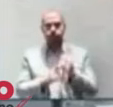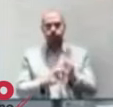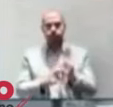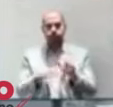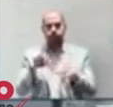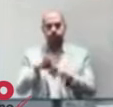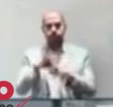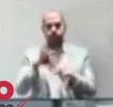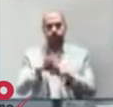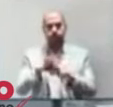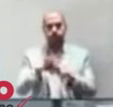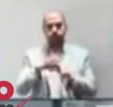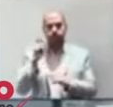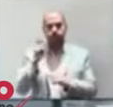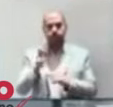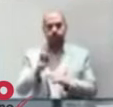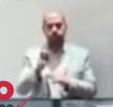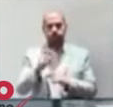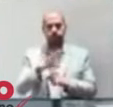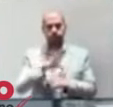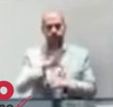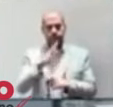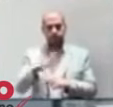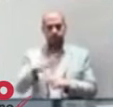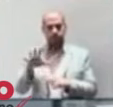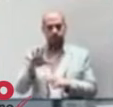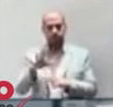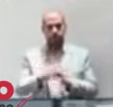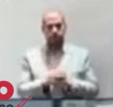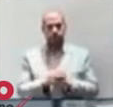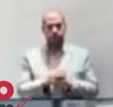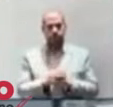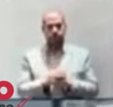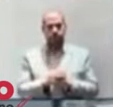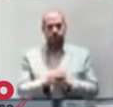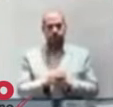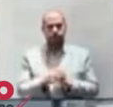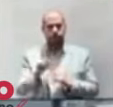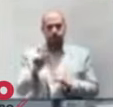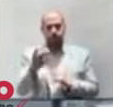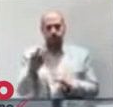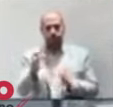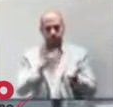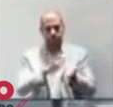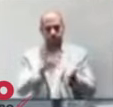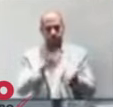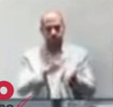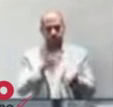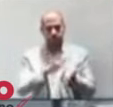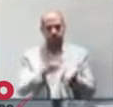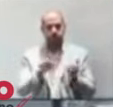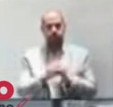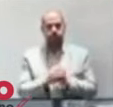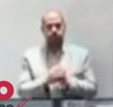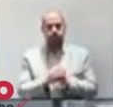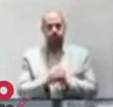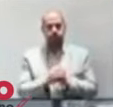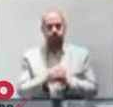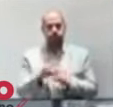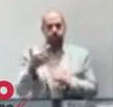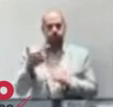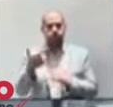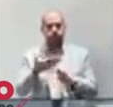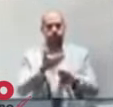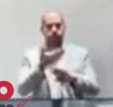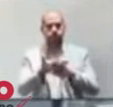De la votación en lo general es el siguiente: 29 votos a favor, 7 votos